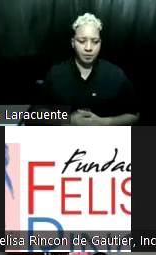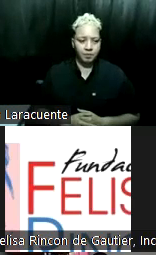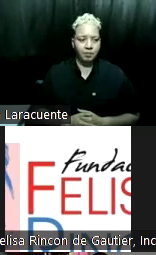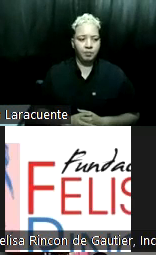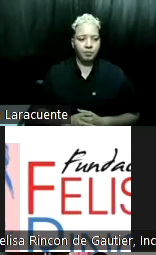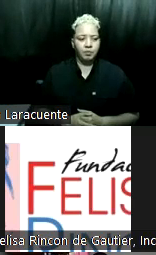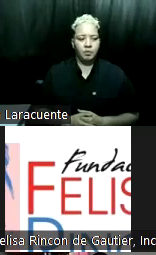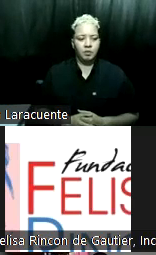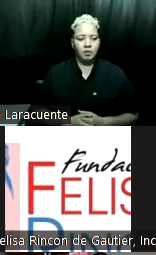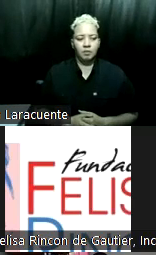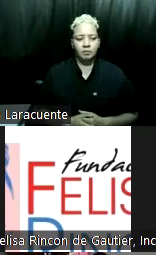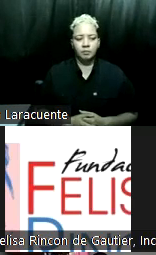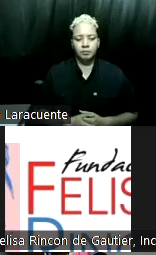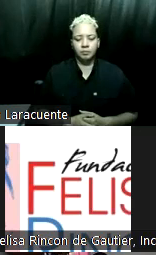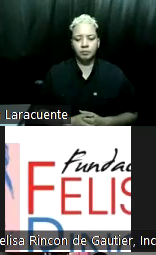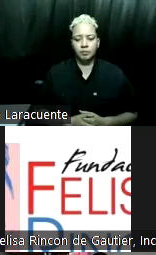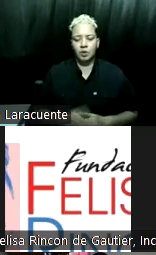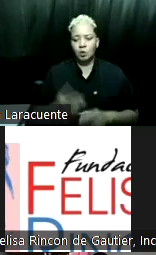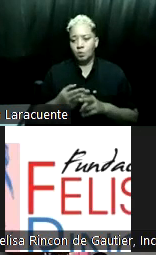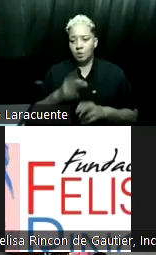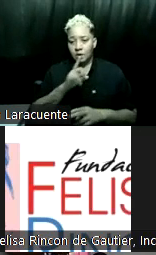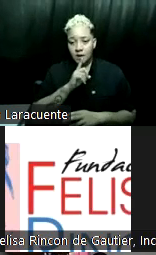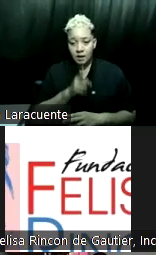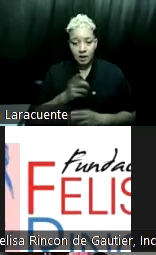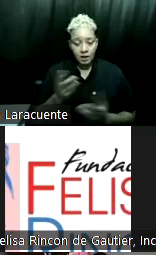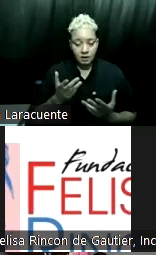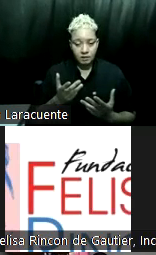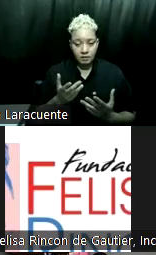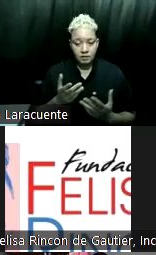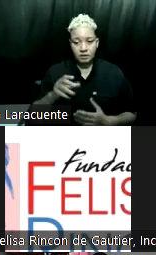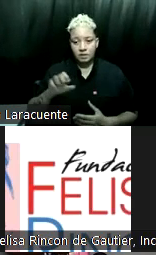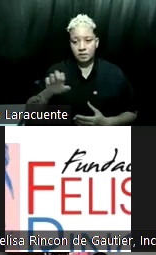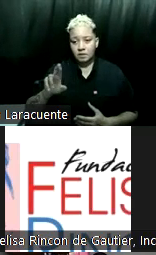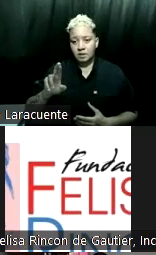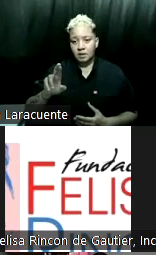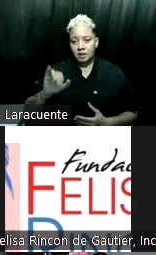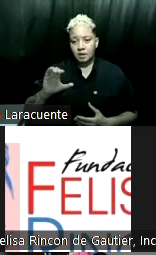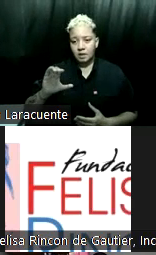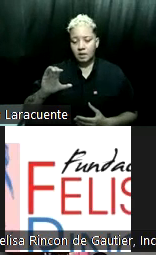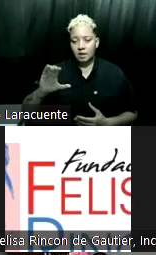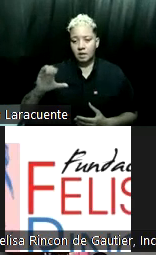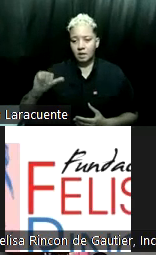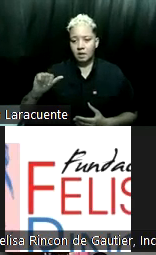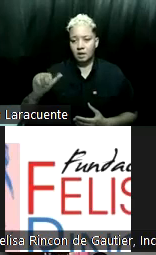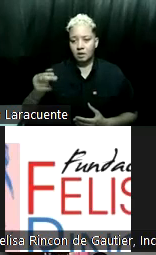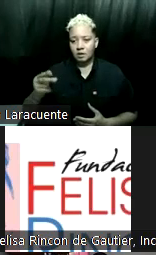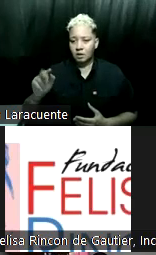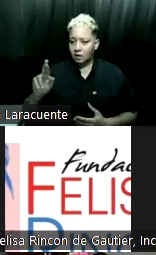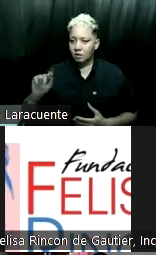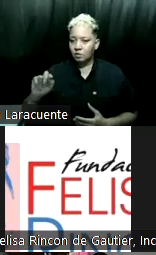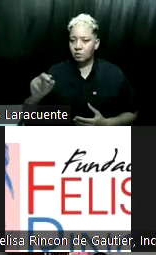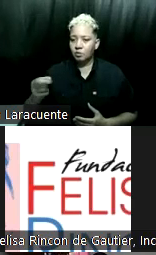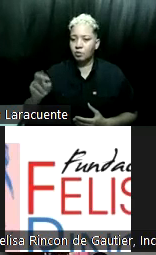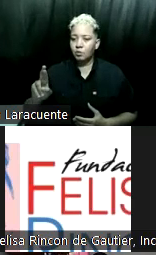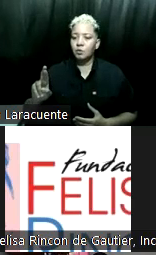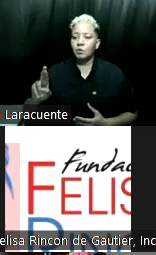Orwell, su nombre verdadero es Eric Arthur Blair, mejor conocido como George Orwell, escritor